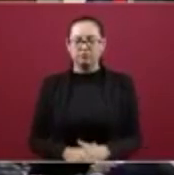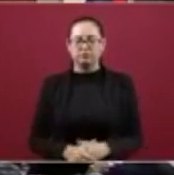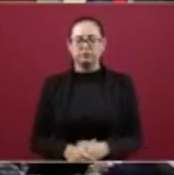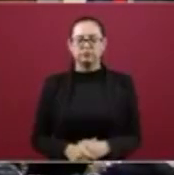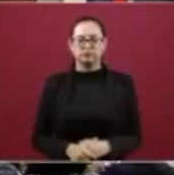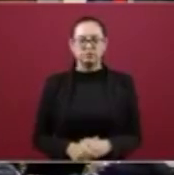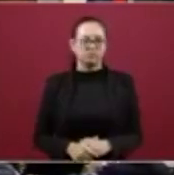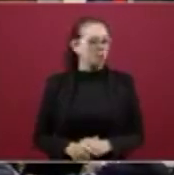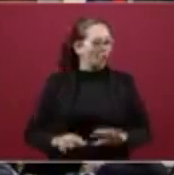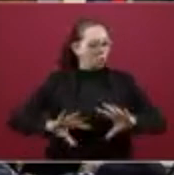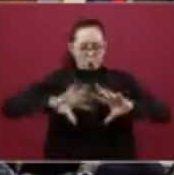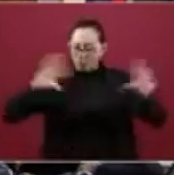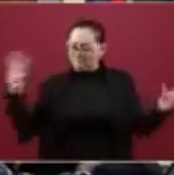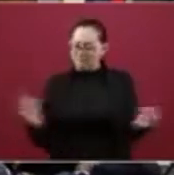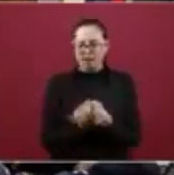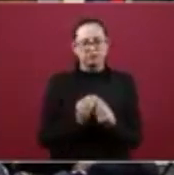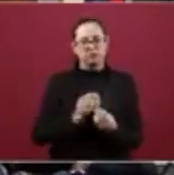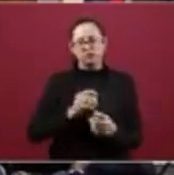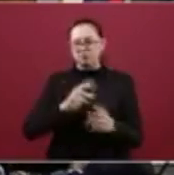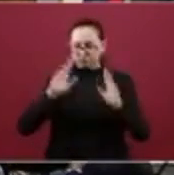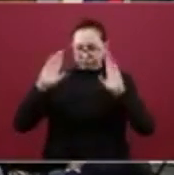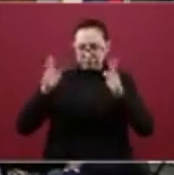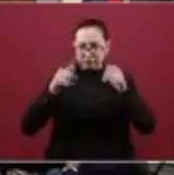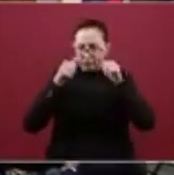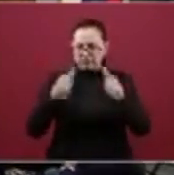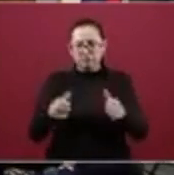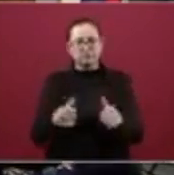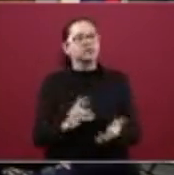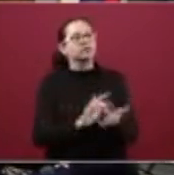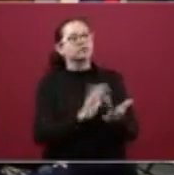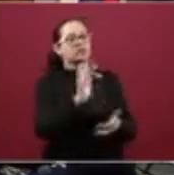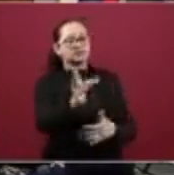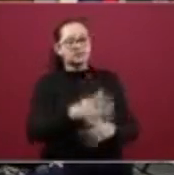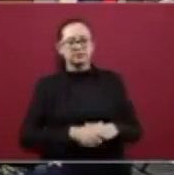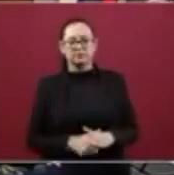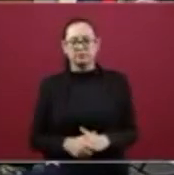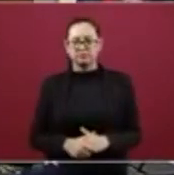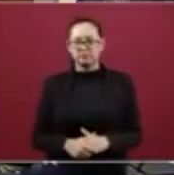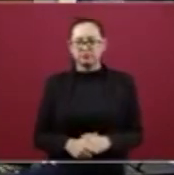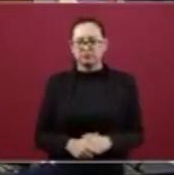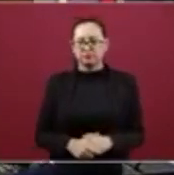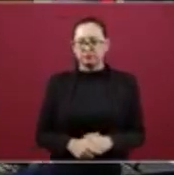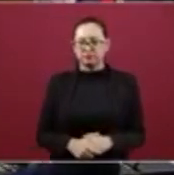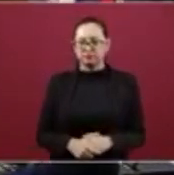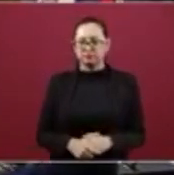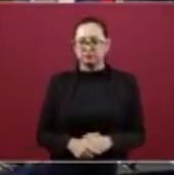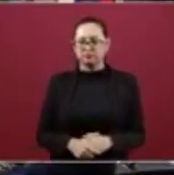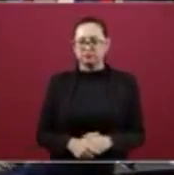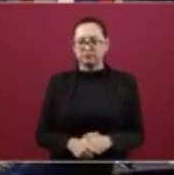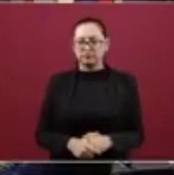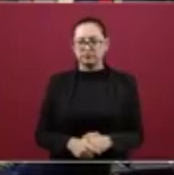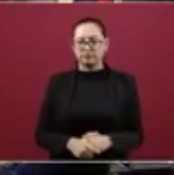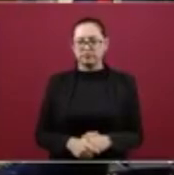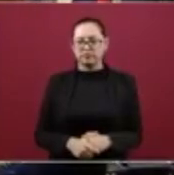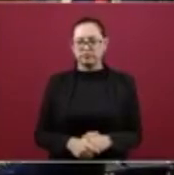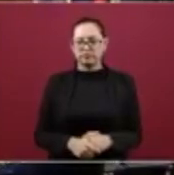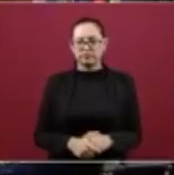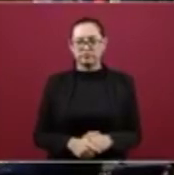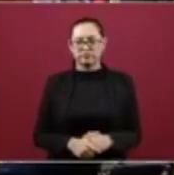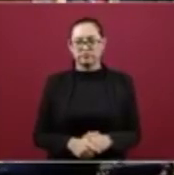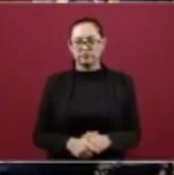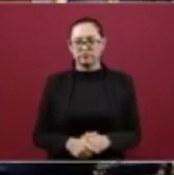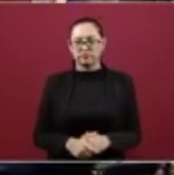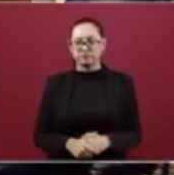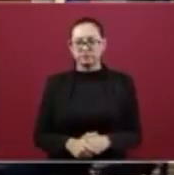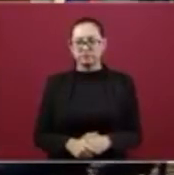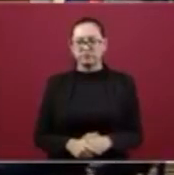Utilizando todos nuestros medios. Ok, gracias.